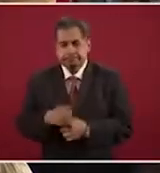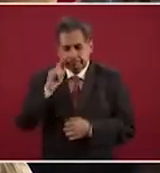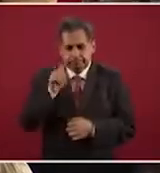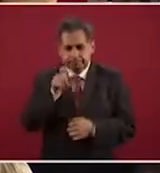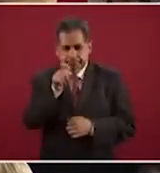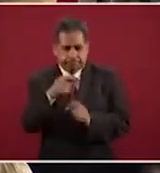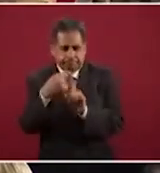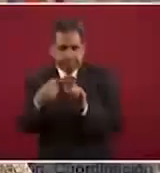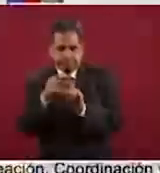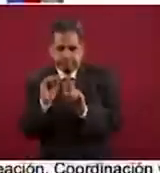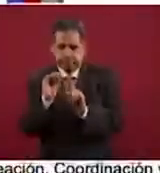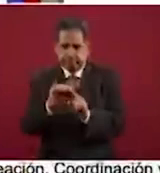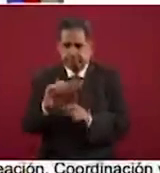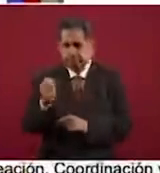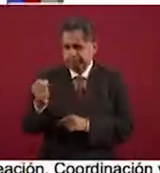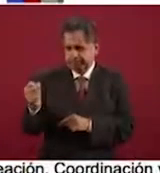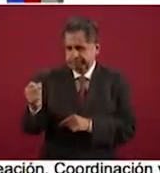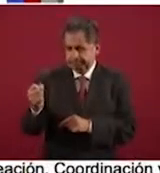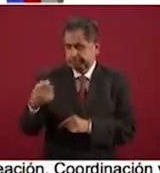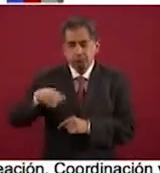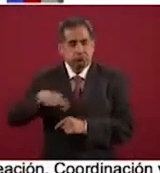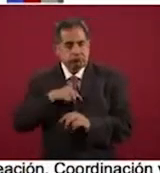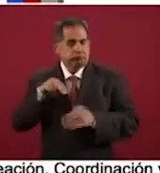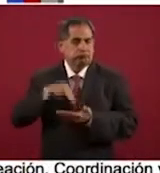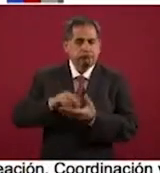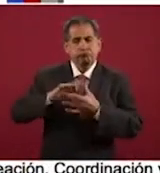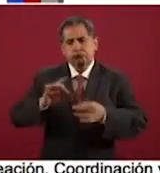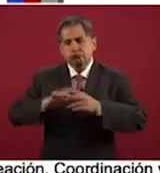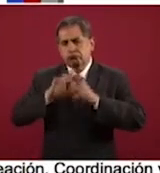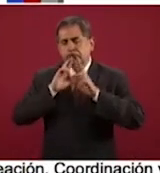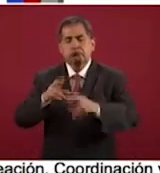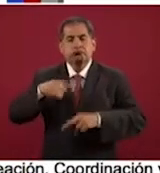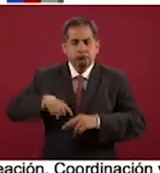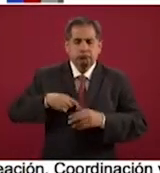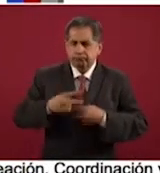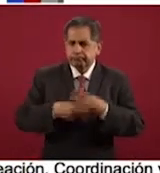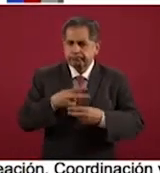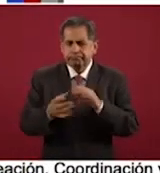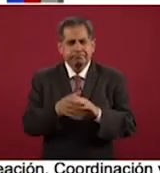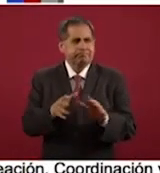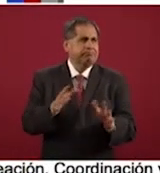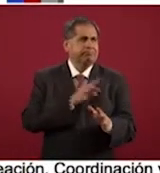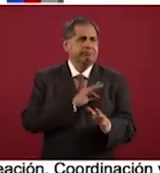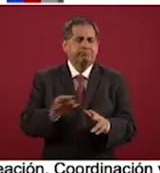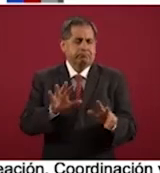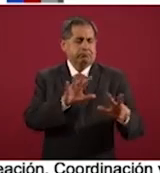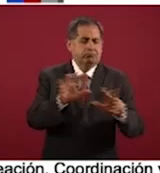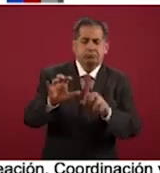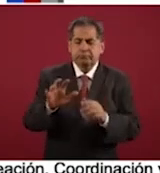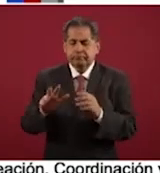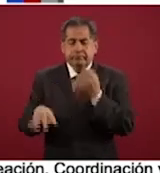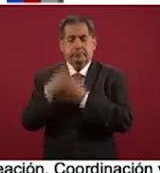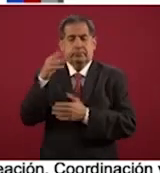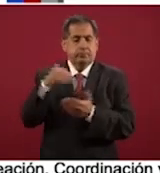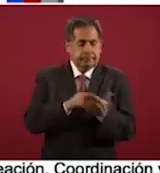intermedia que fue en septiembre cuando nosotros estuvimos aquí reportamos que estábamos en proceso de 814 mil barriles